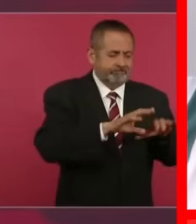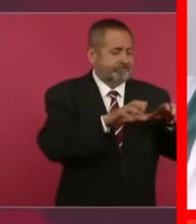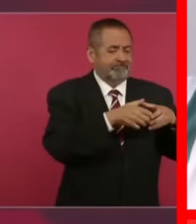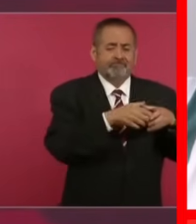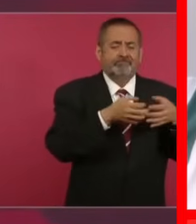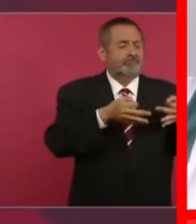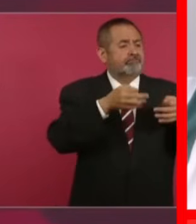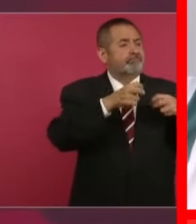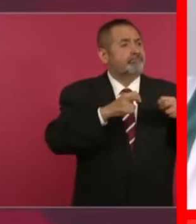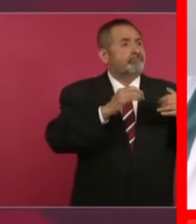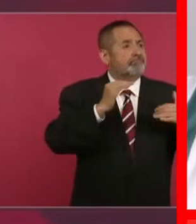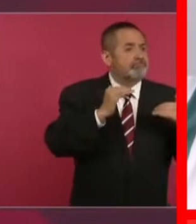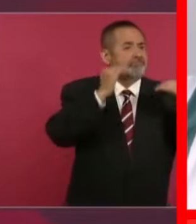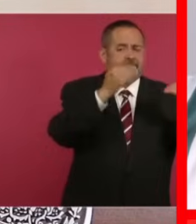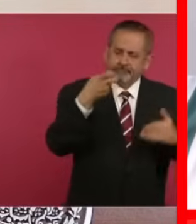de